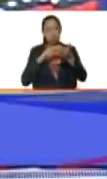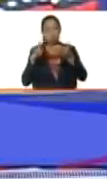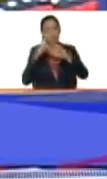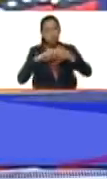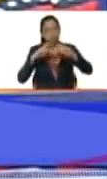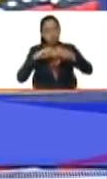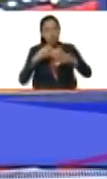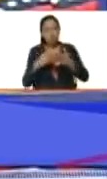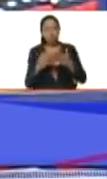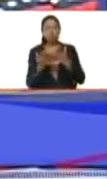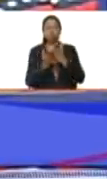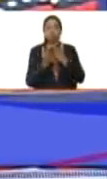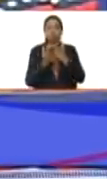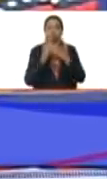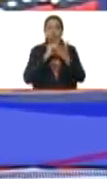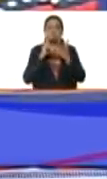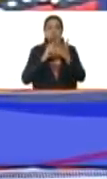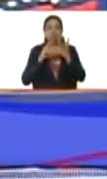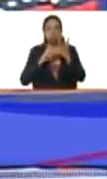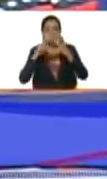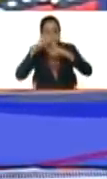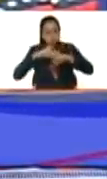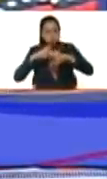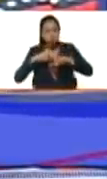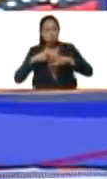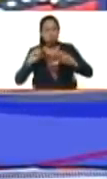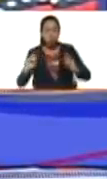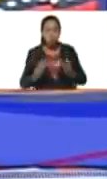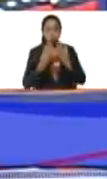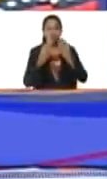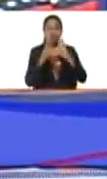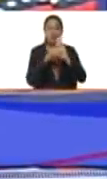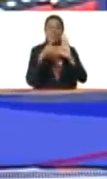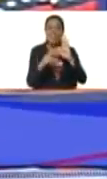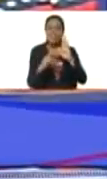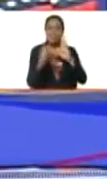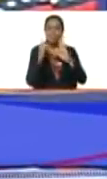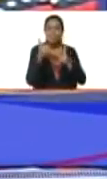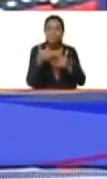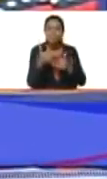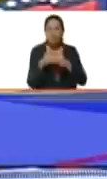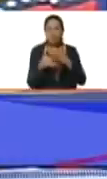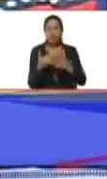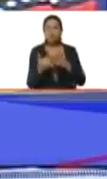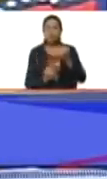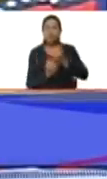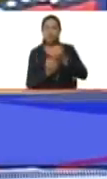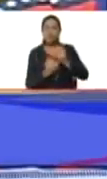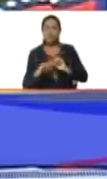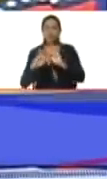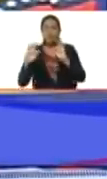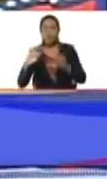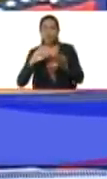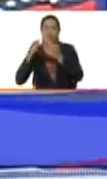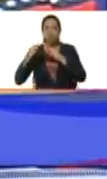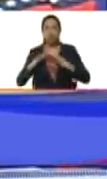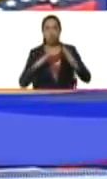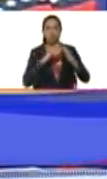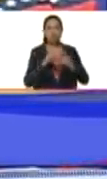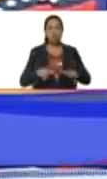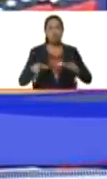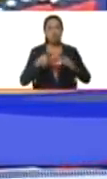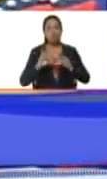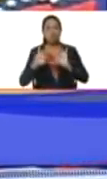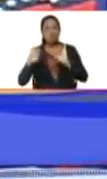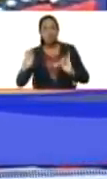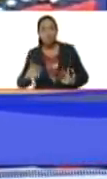revisando, estudiando, ha surgido ese proyecto de ley desde las bases mismas de las comunidades y de los sectores de clase